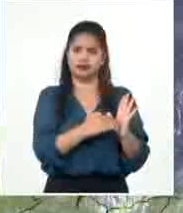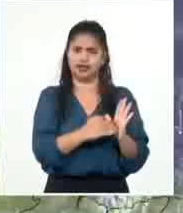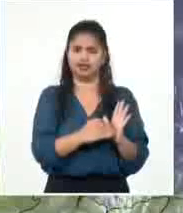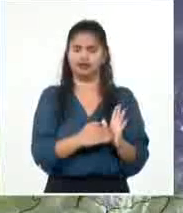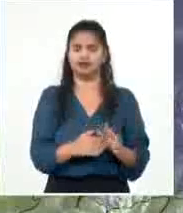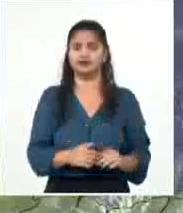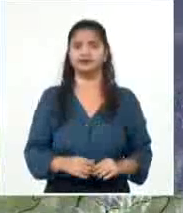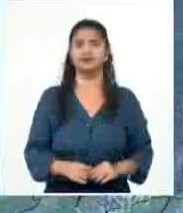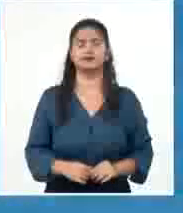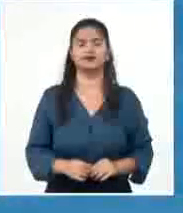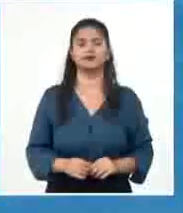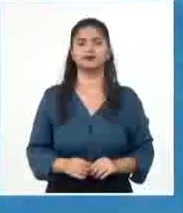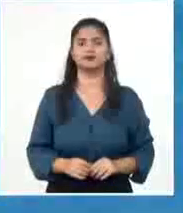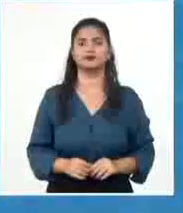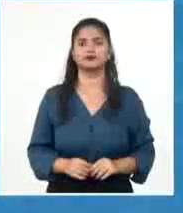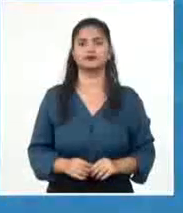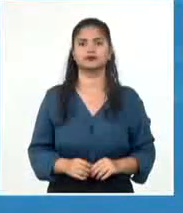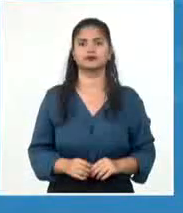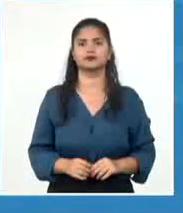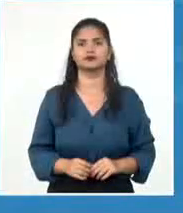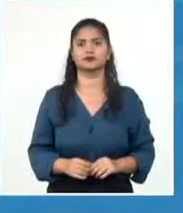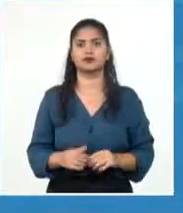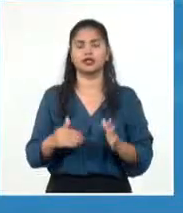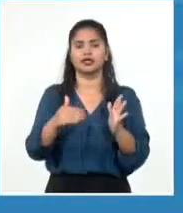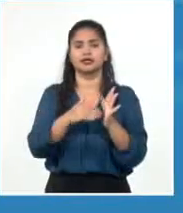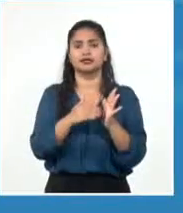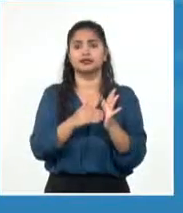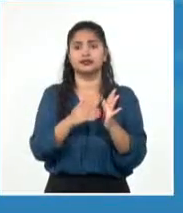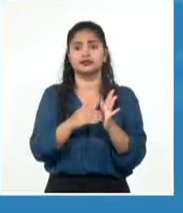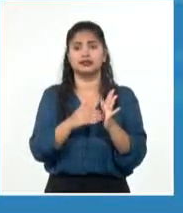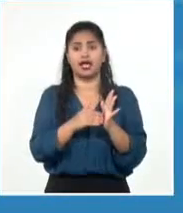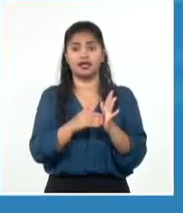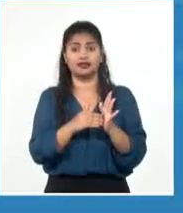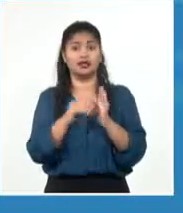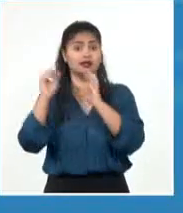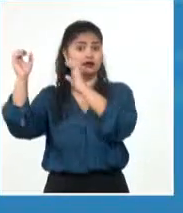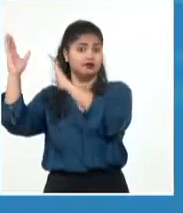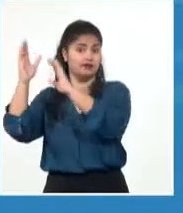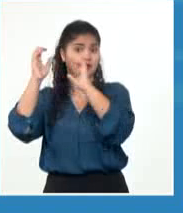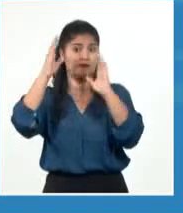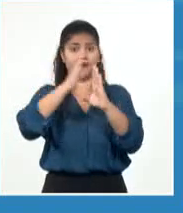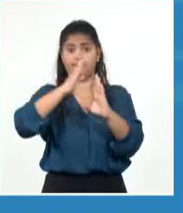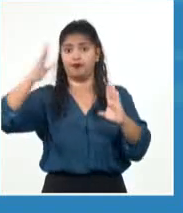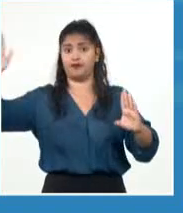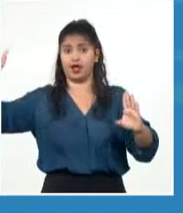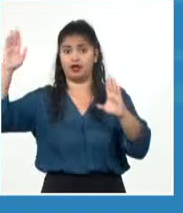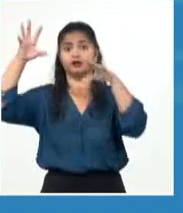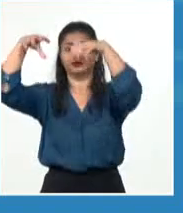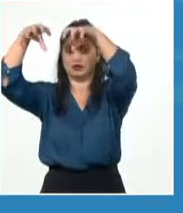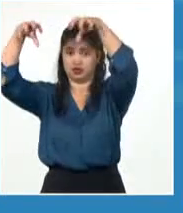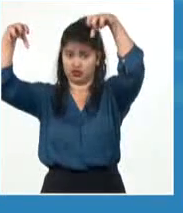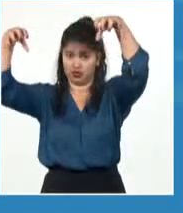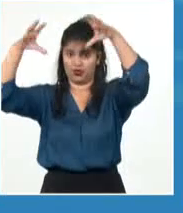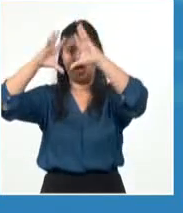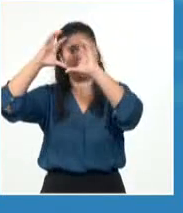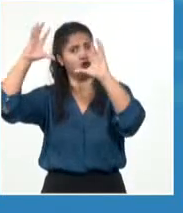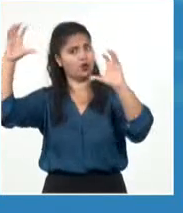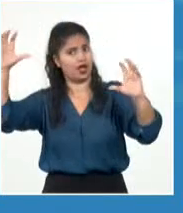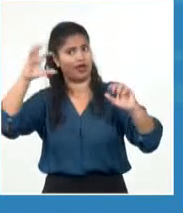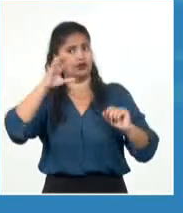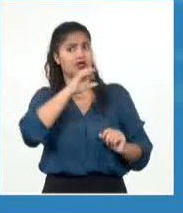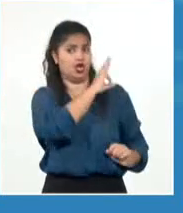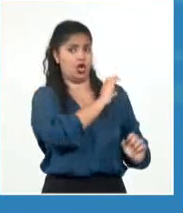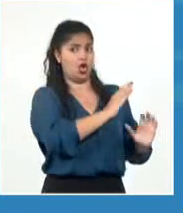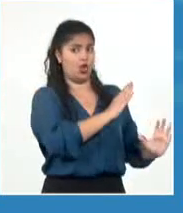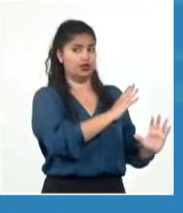noche de hoy. El pronóstico del tiempo para la tarde estará parcialmente nublado en la región oriental con baja probabilidad de lluvias. En el occidente y centro estará